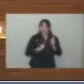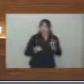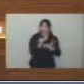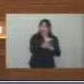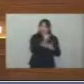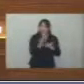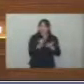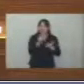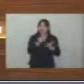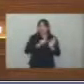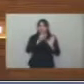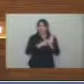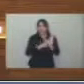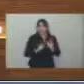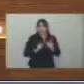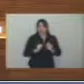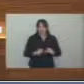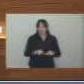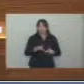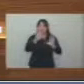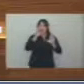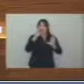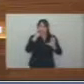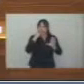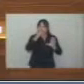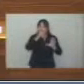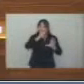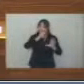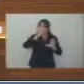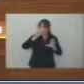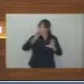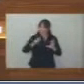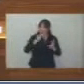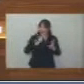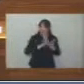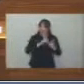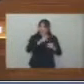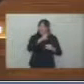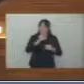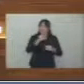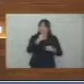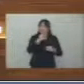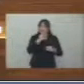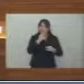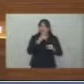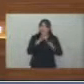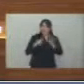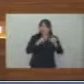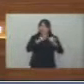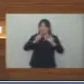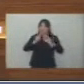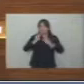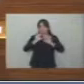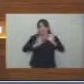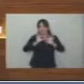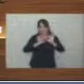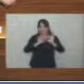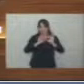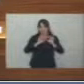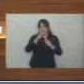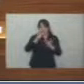gastos. Pero fíjense, en el año 2013 el nivel de ejecución a 30 de septiembre es en torno al 62%, superior a la media de los